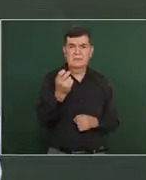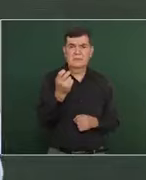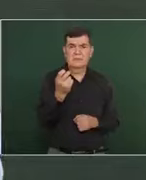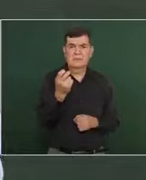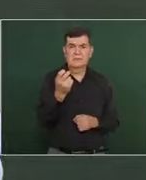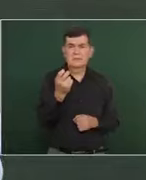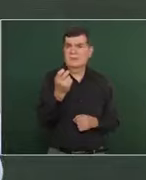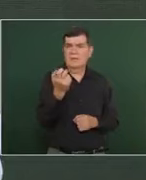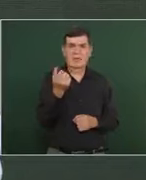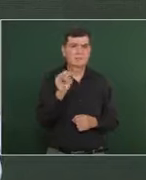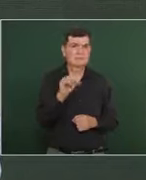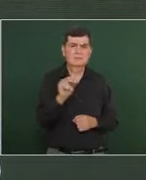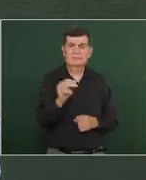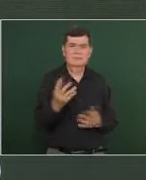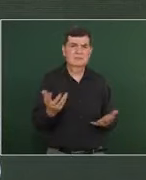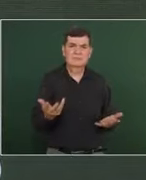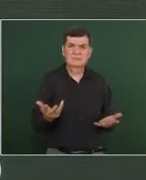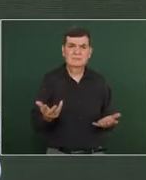no es así,